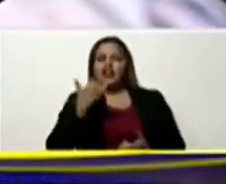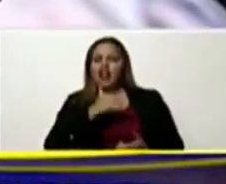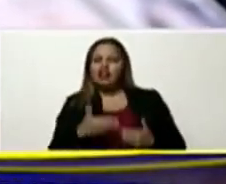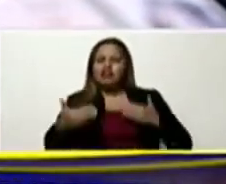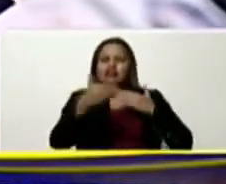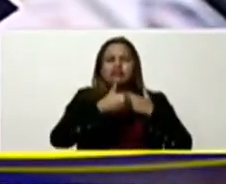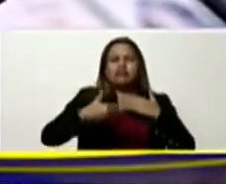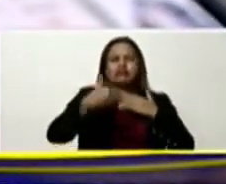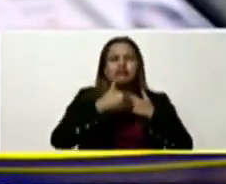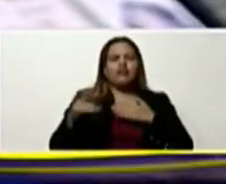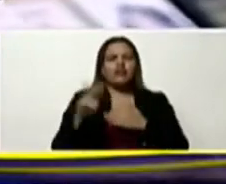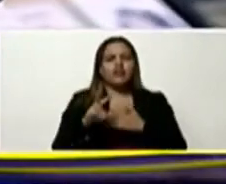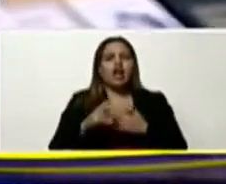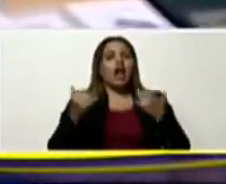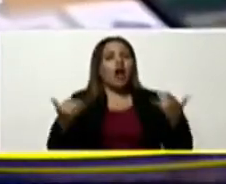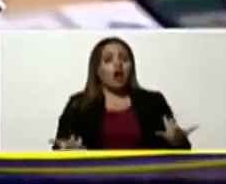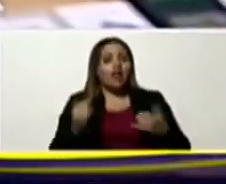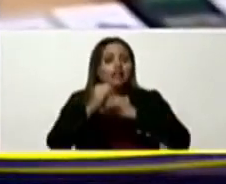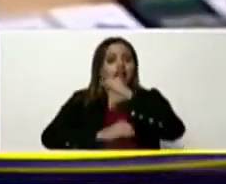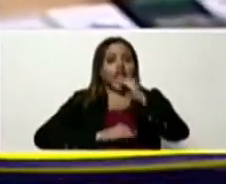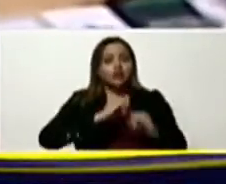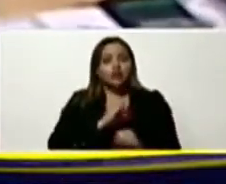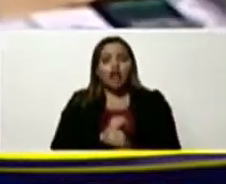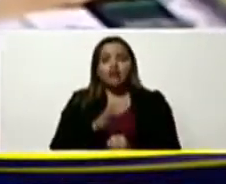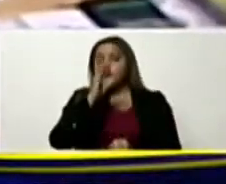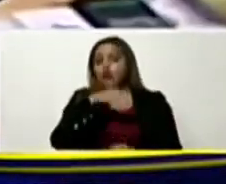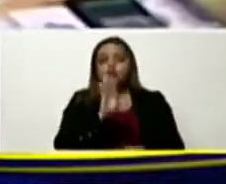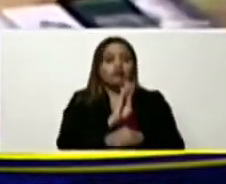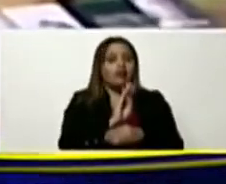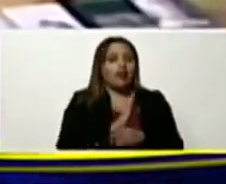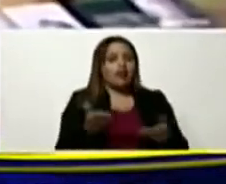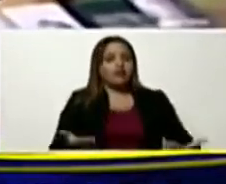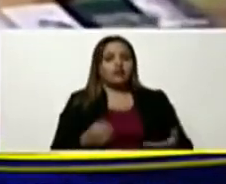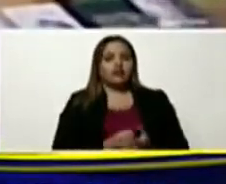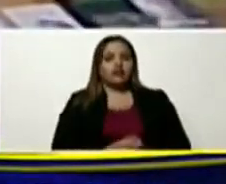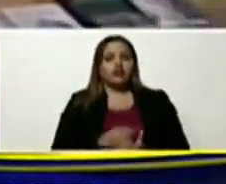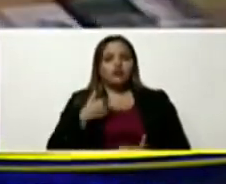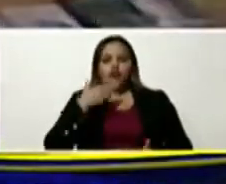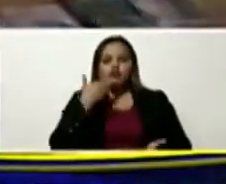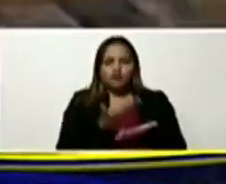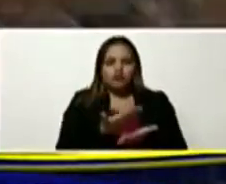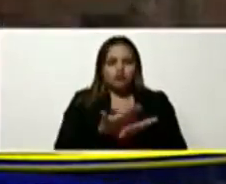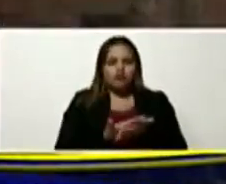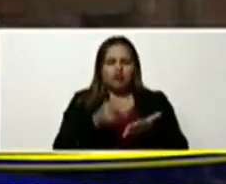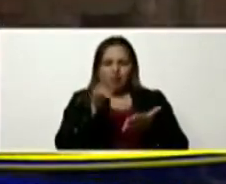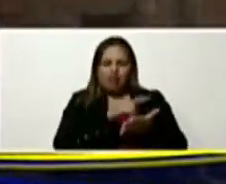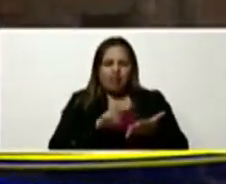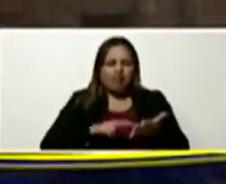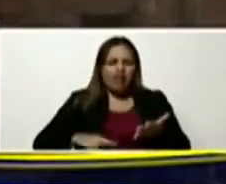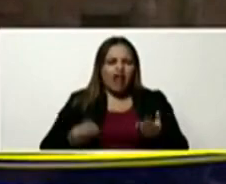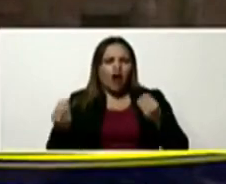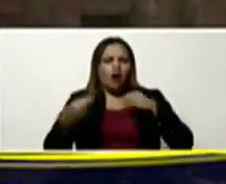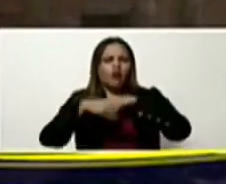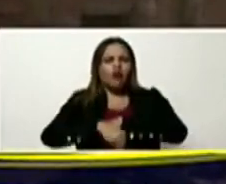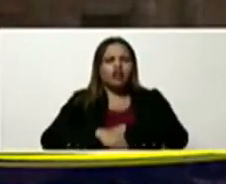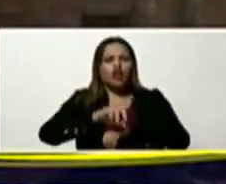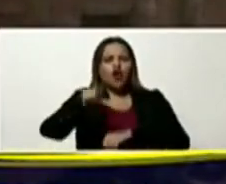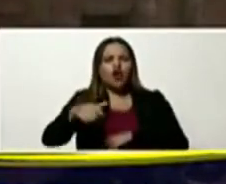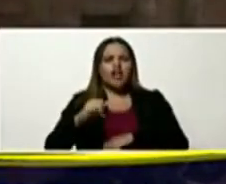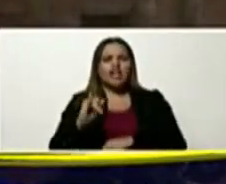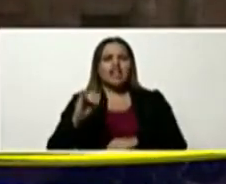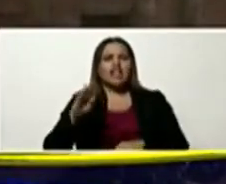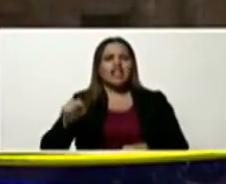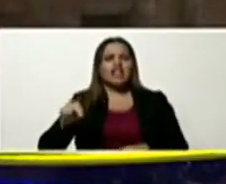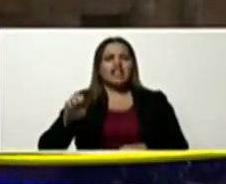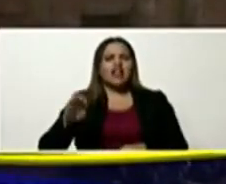Venezuela y se encuentra internacionalmente desprotegido. Por lo tanto, propongo la revisión del convenio de Ginebra porque las